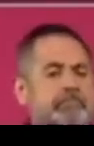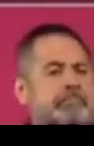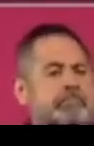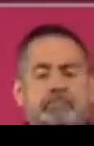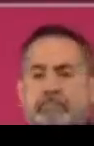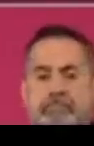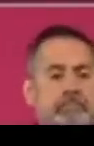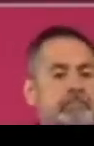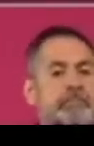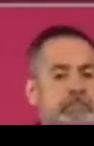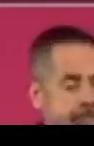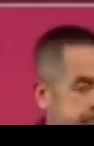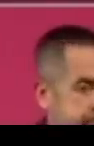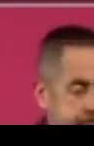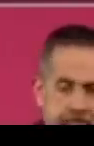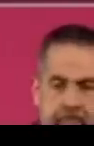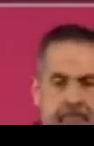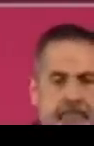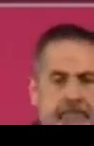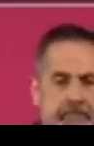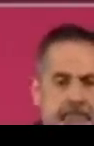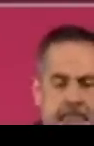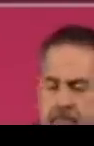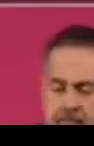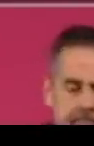y ya Hemos llegado